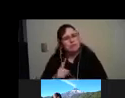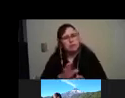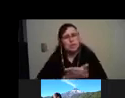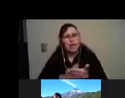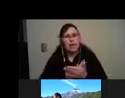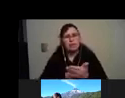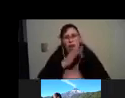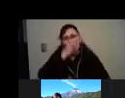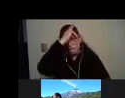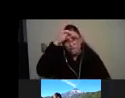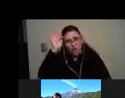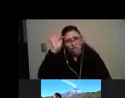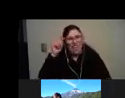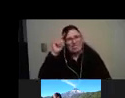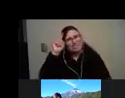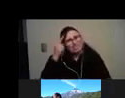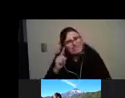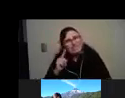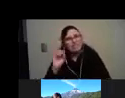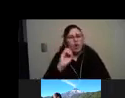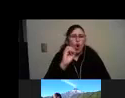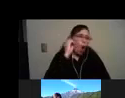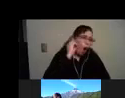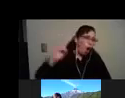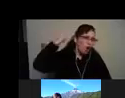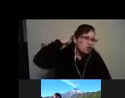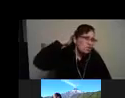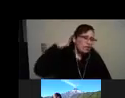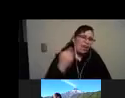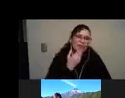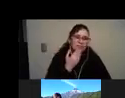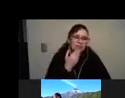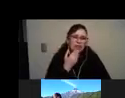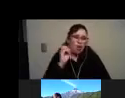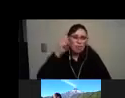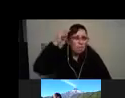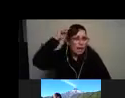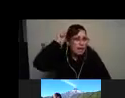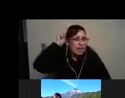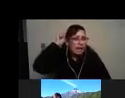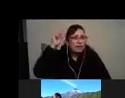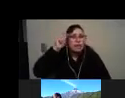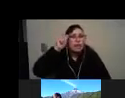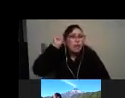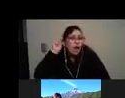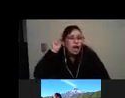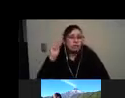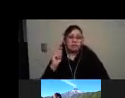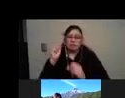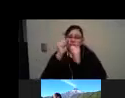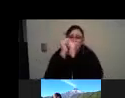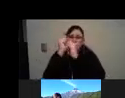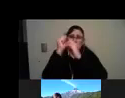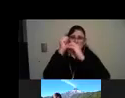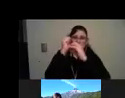nivel frontal, ¿cierto? Puede ser una lesión occipital, una lesión parietal, temporal, cerebelosa, ¿cierto? O a